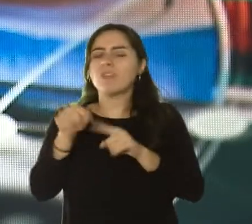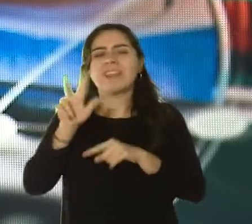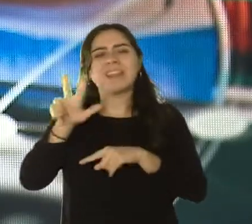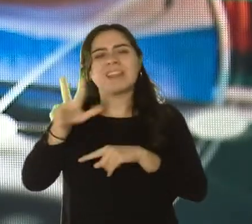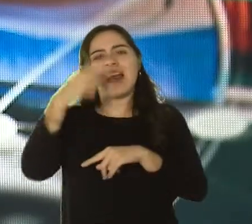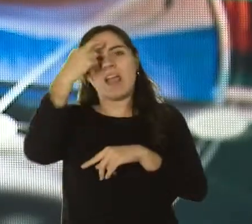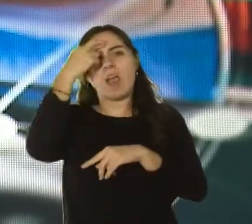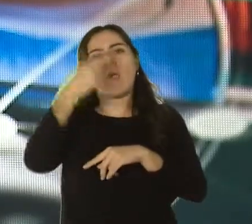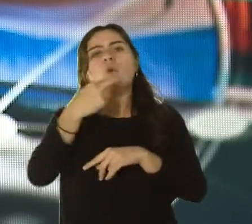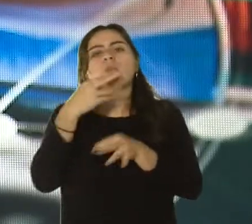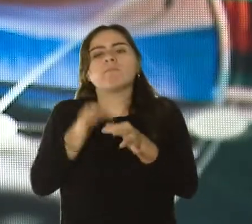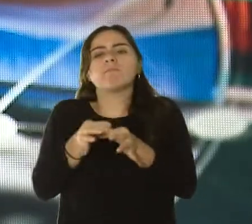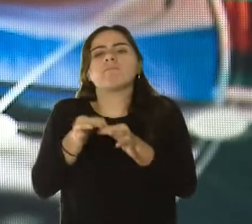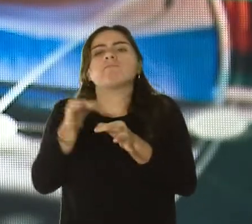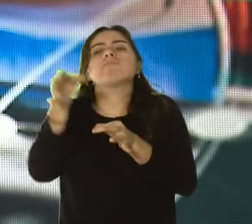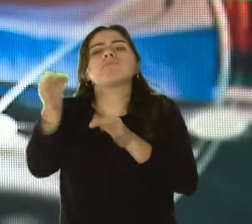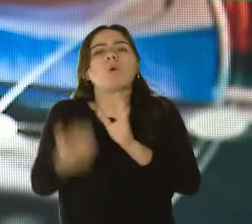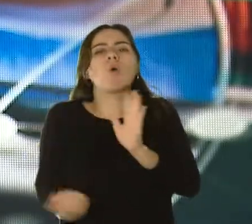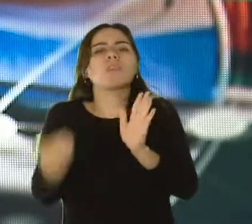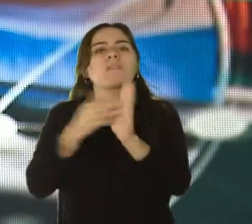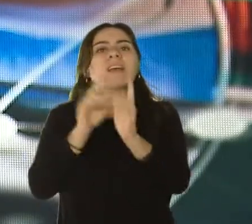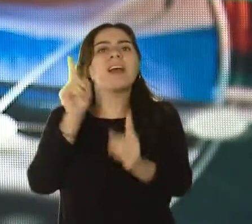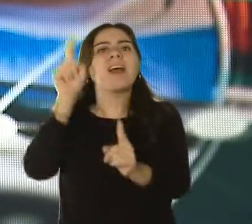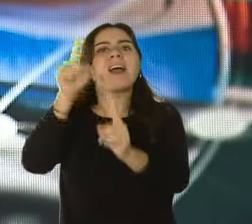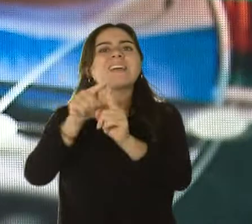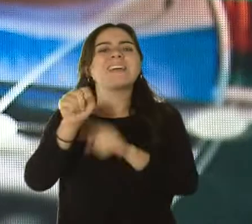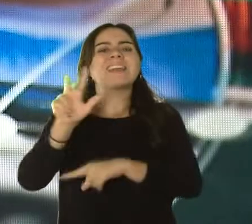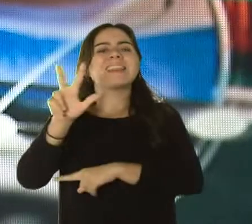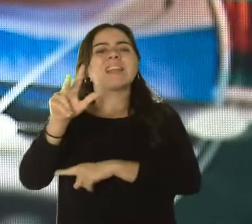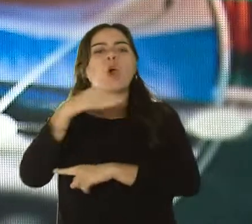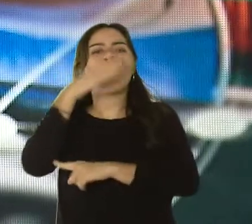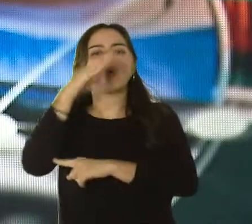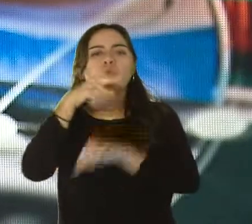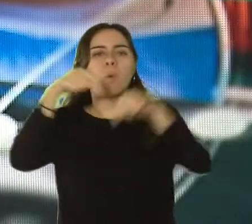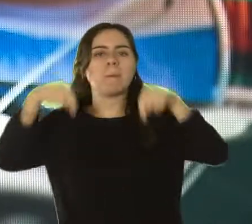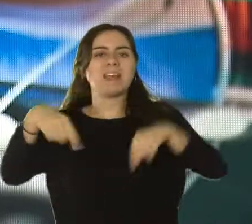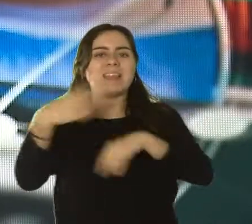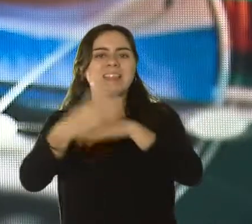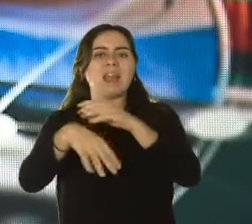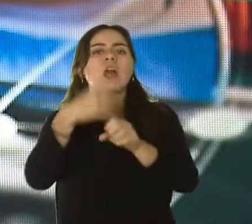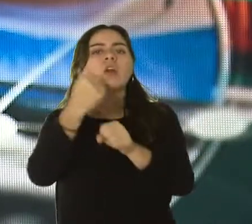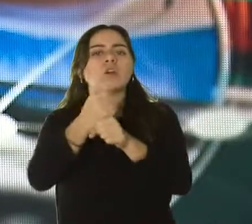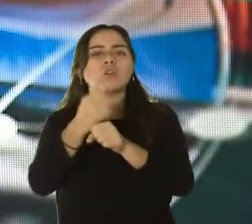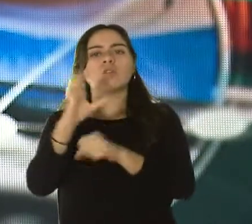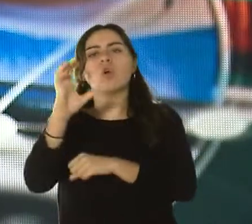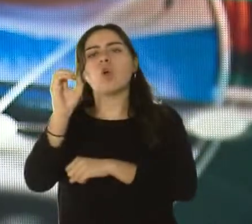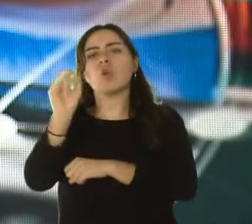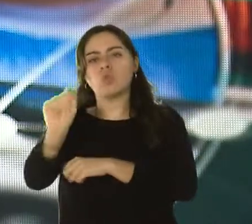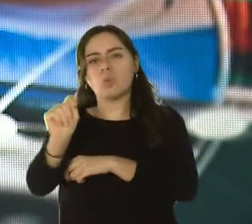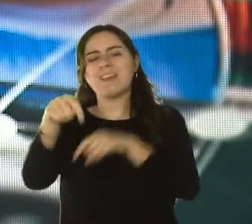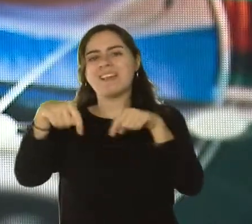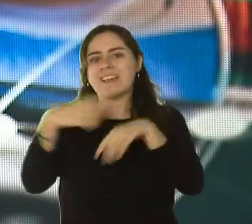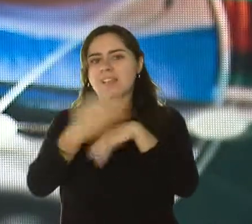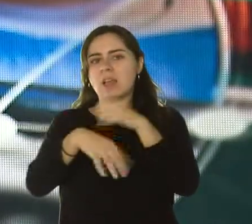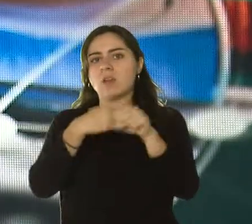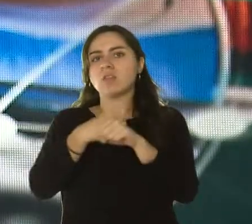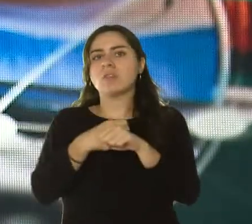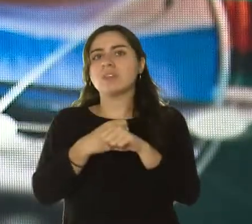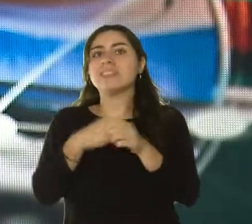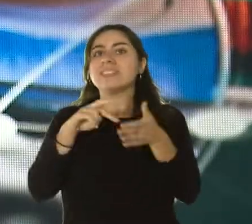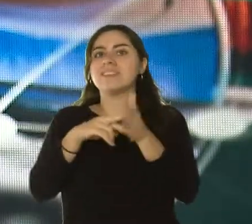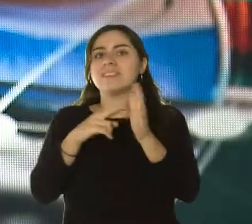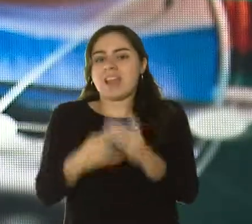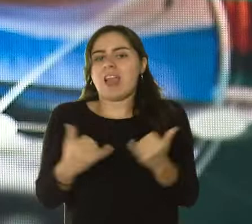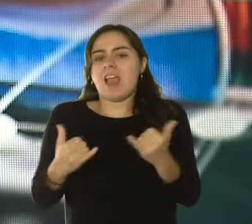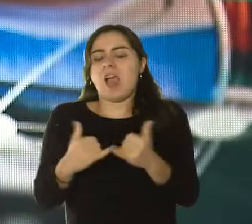agosto, extendiendo las moratorias hasta el 3 de octubre de este año. Ahora mismo ese es el término que está corriente, es el de octubre